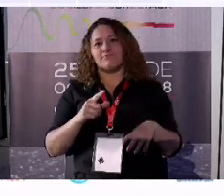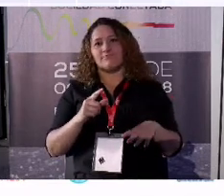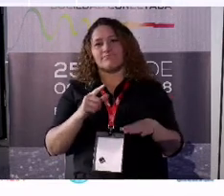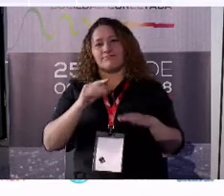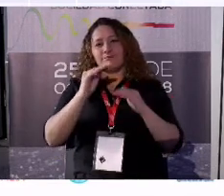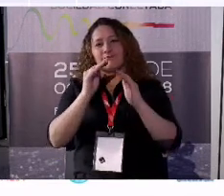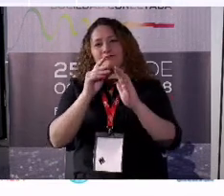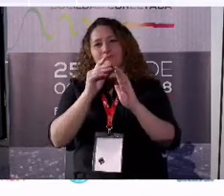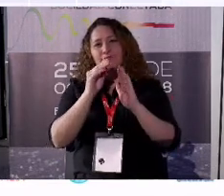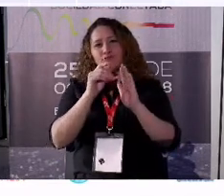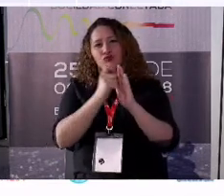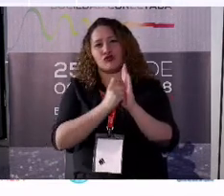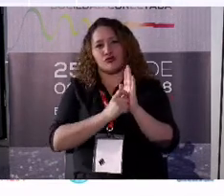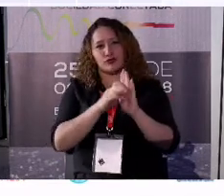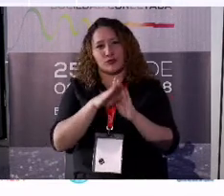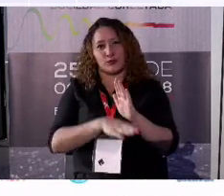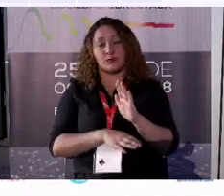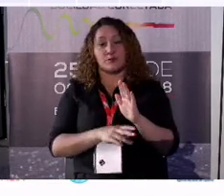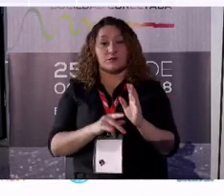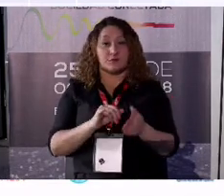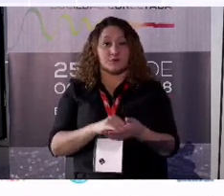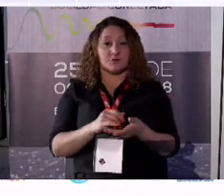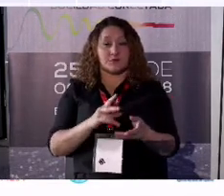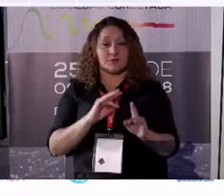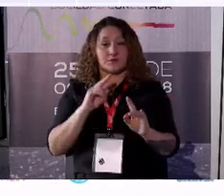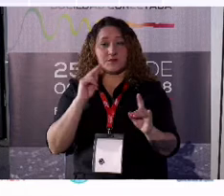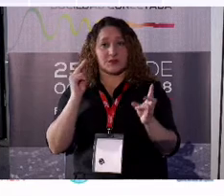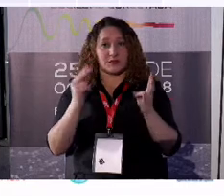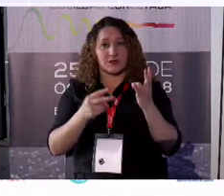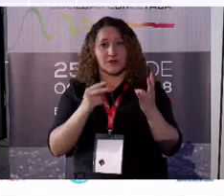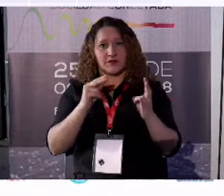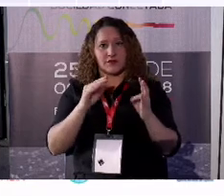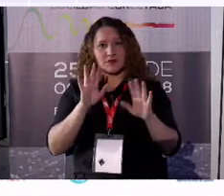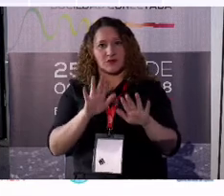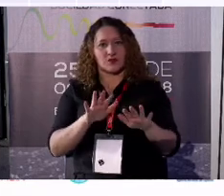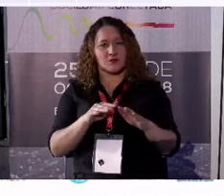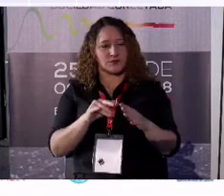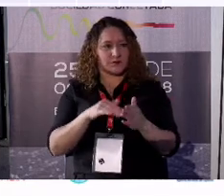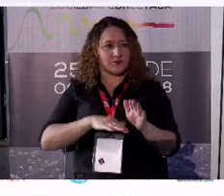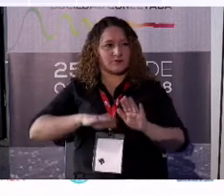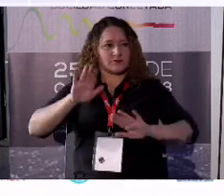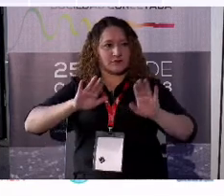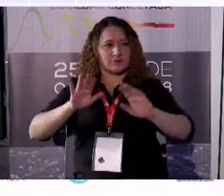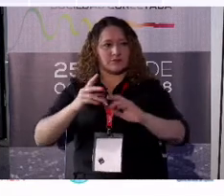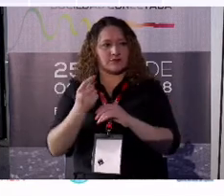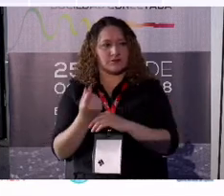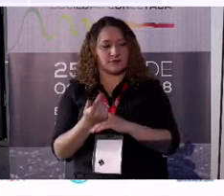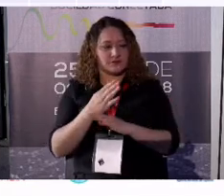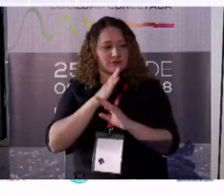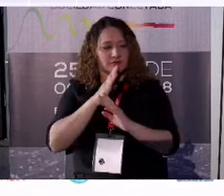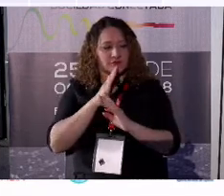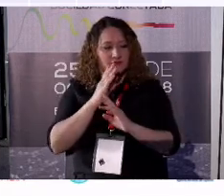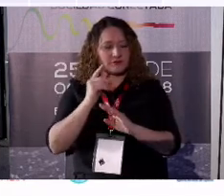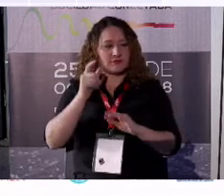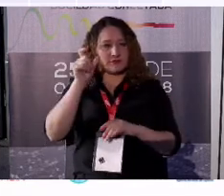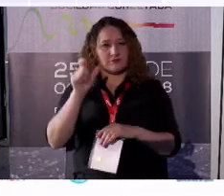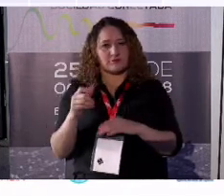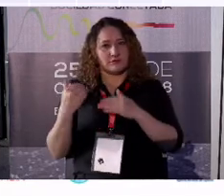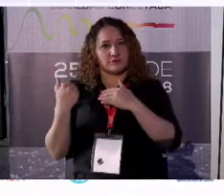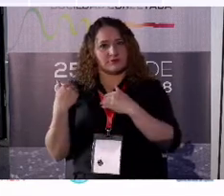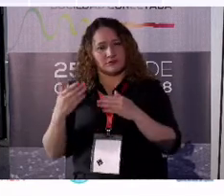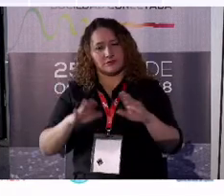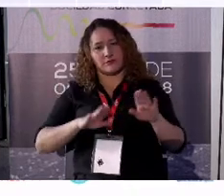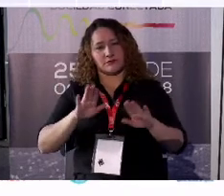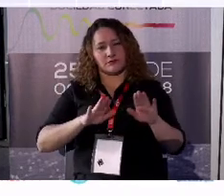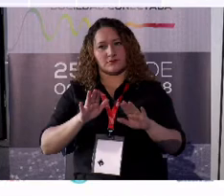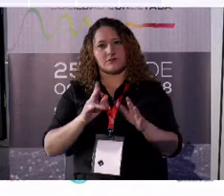empezó. Entonces, este es desde la perspectiva de un participante, los precios los pone el subastador, los